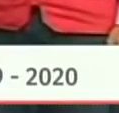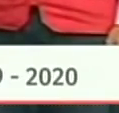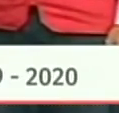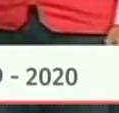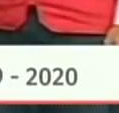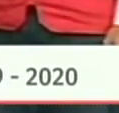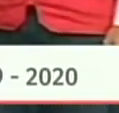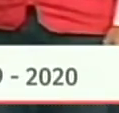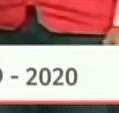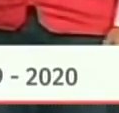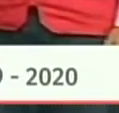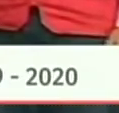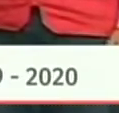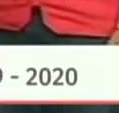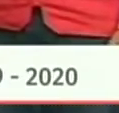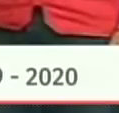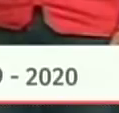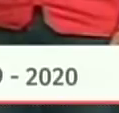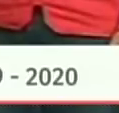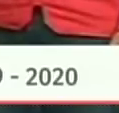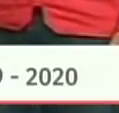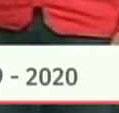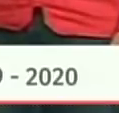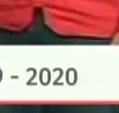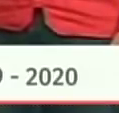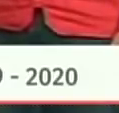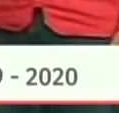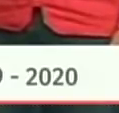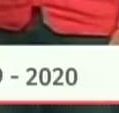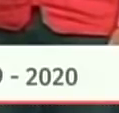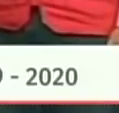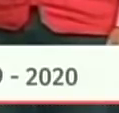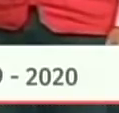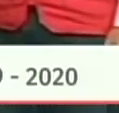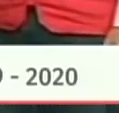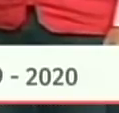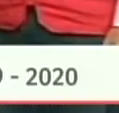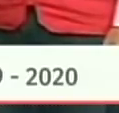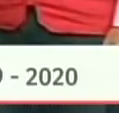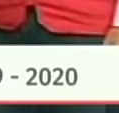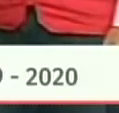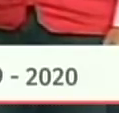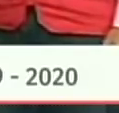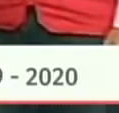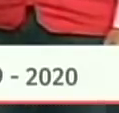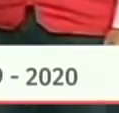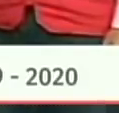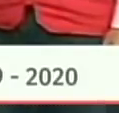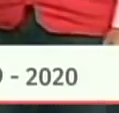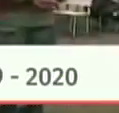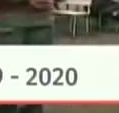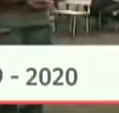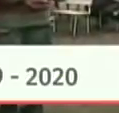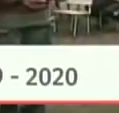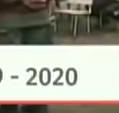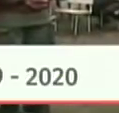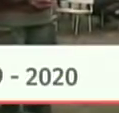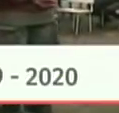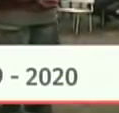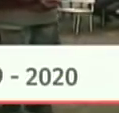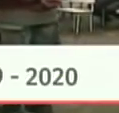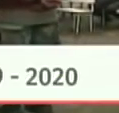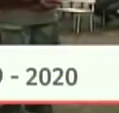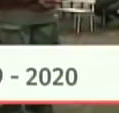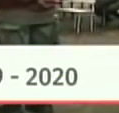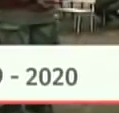poder popular, a la zona educativa, a lo que forman parte de la escuela, a los maestros, a la directora, a lo que es Barrio Nuevo